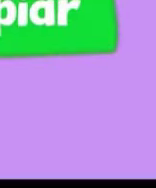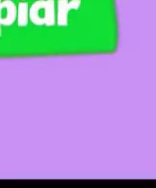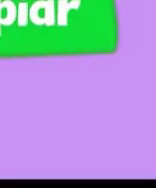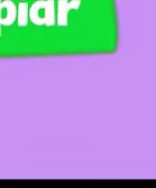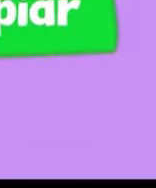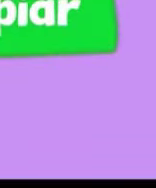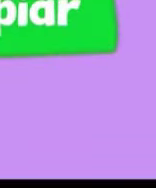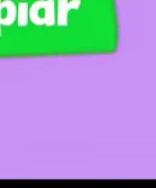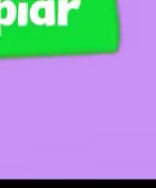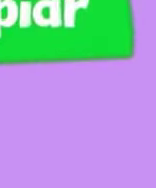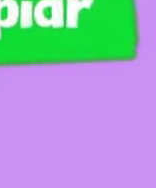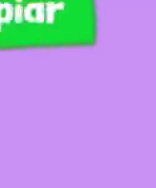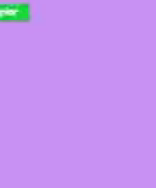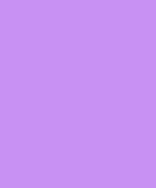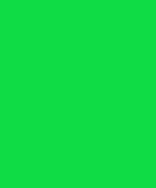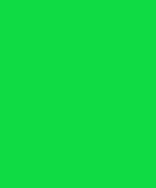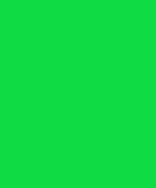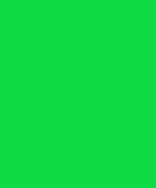Limpiar.